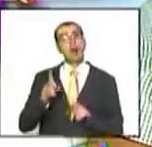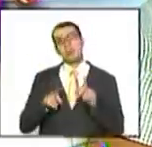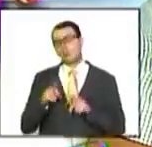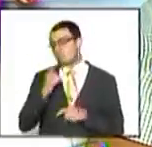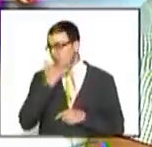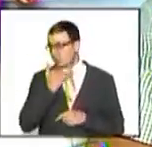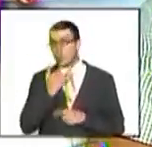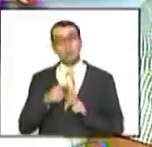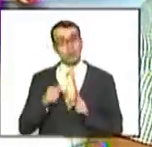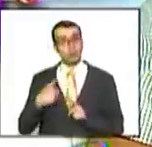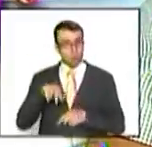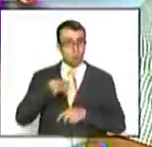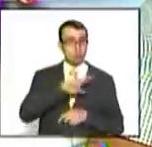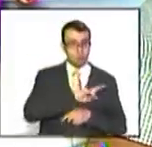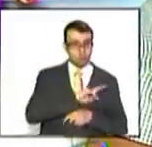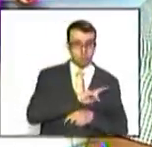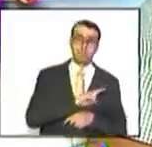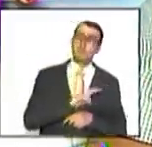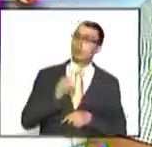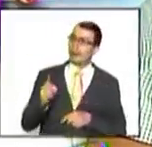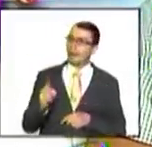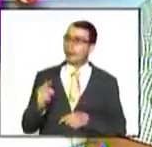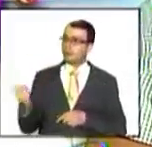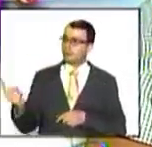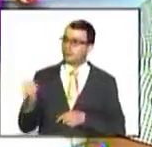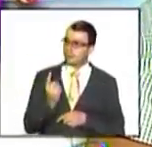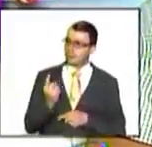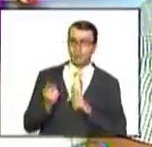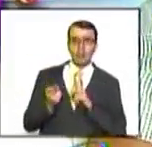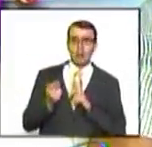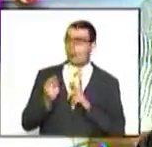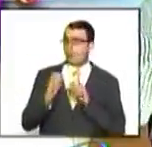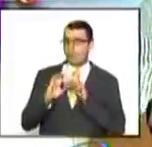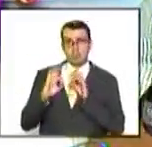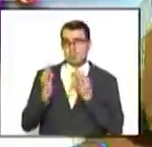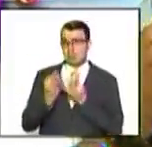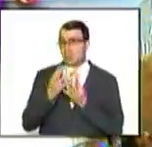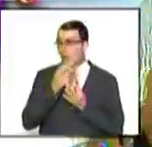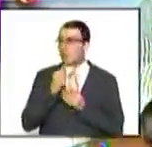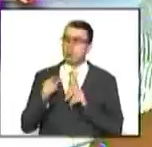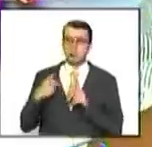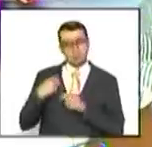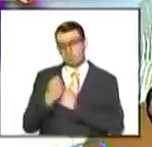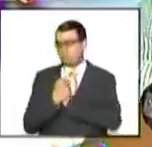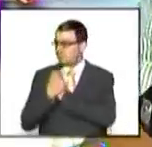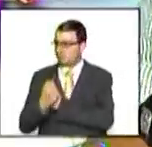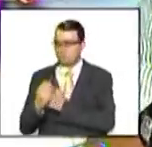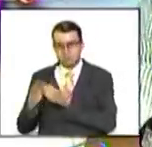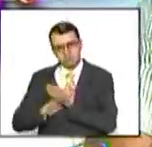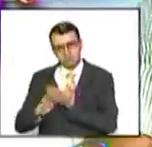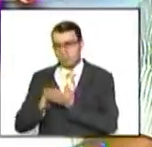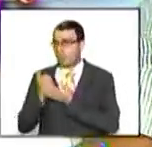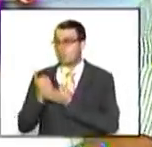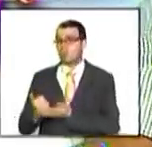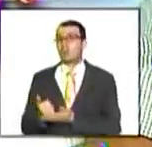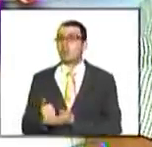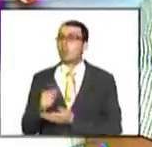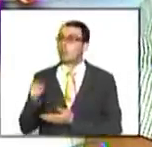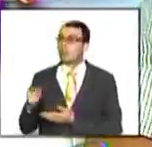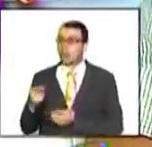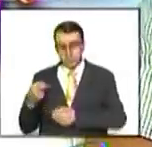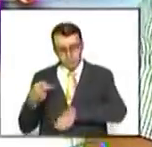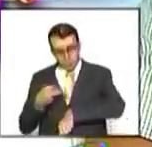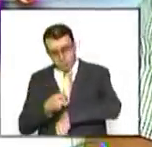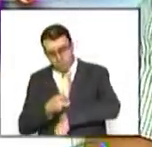nuestra familia, como si nos doliera. Yo incluso a muchos pacientes les digo, les voy a cambiar esta aguja es pequeñita, les voy a poner esto